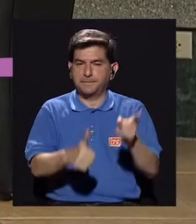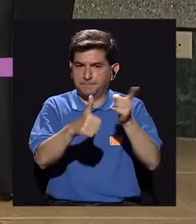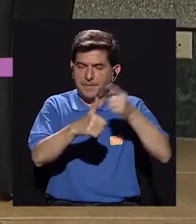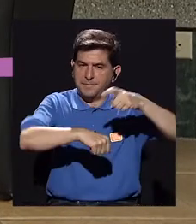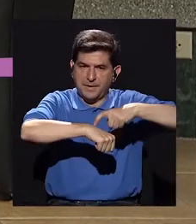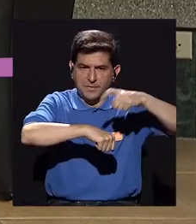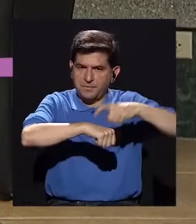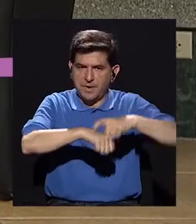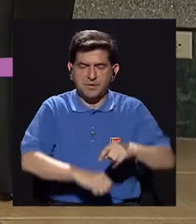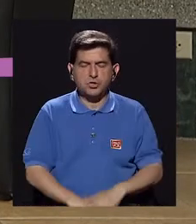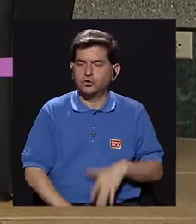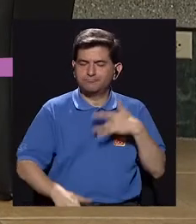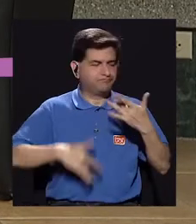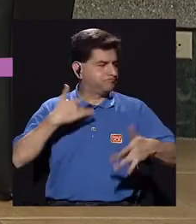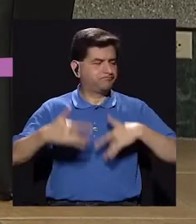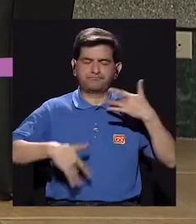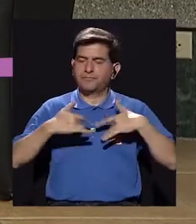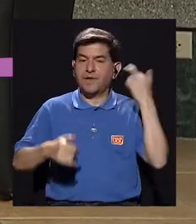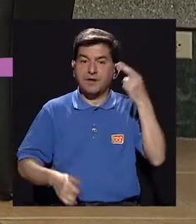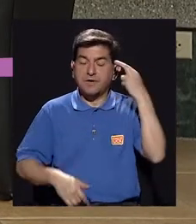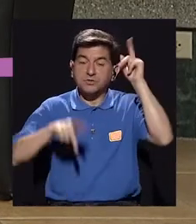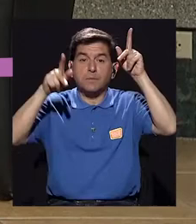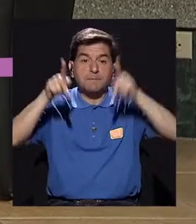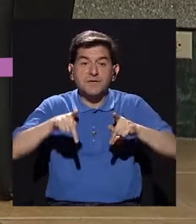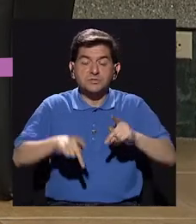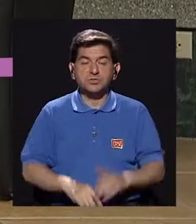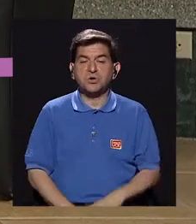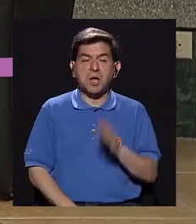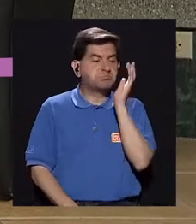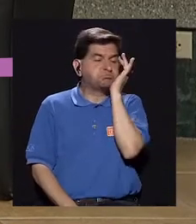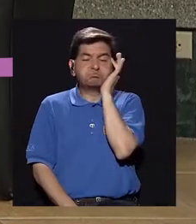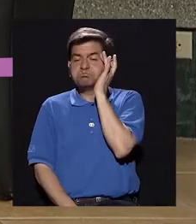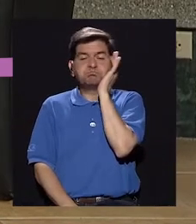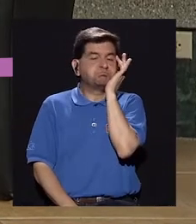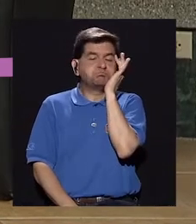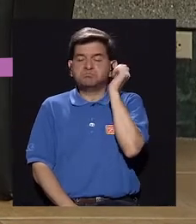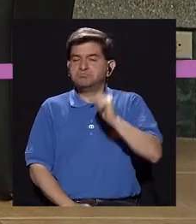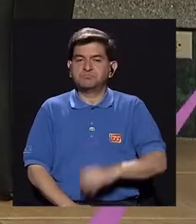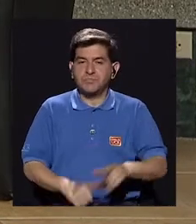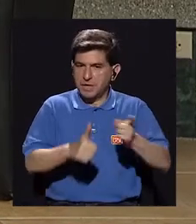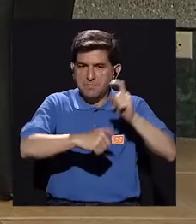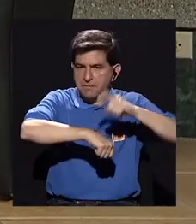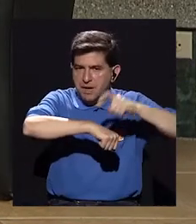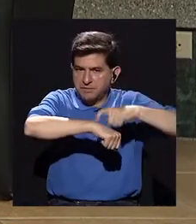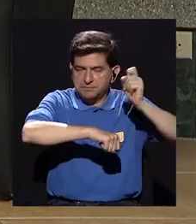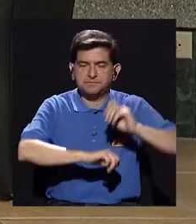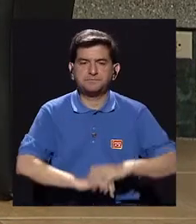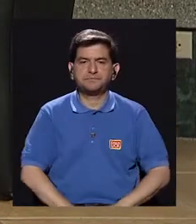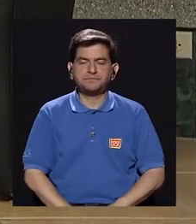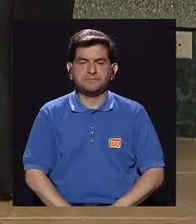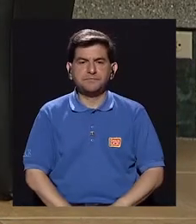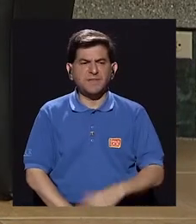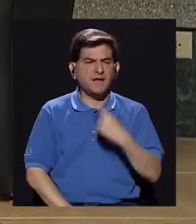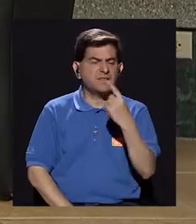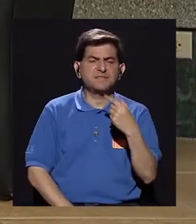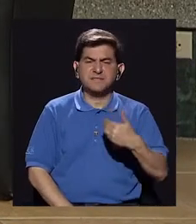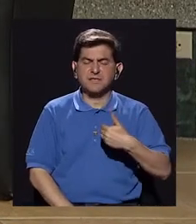consecuencias inicialmente no las vamos a sentir y por eso es que las personas no se van a preocupar inicialmente, ¿verdad?